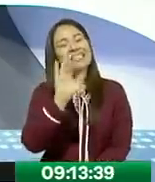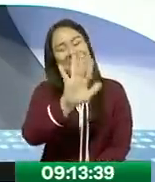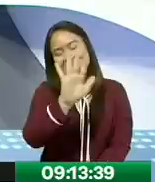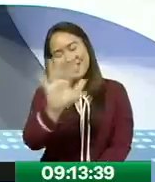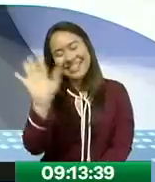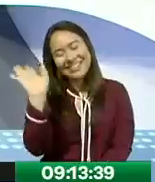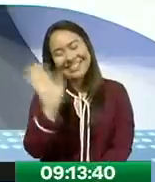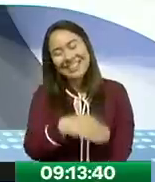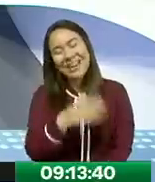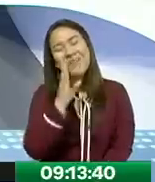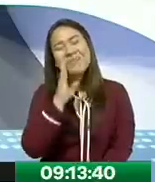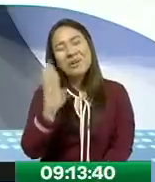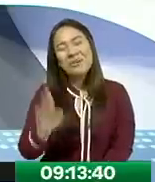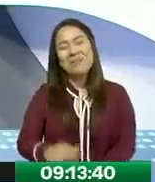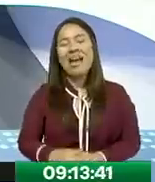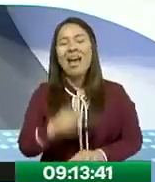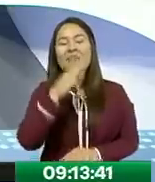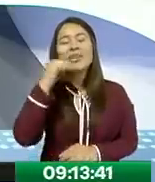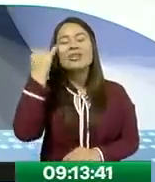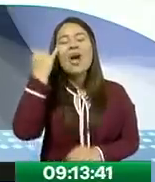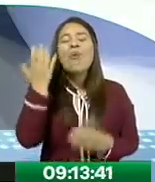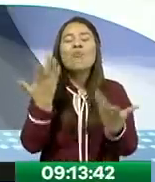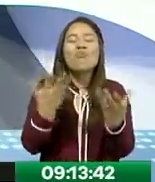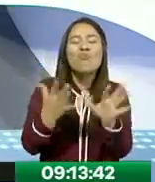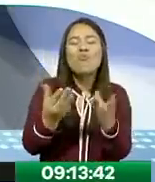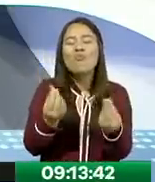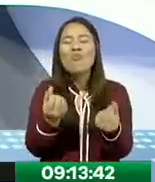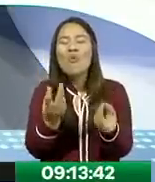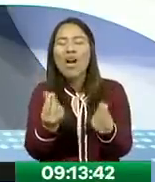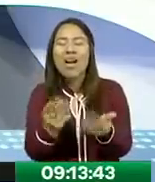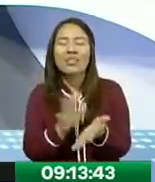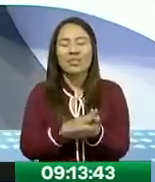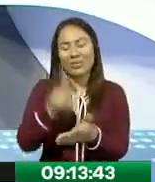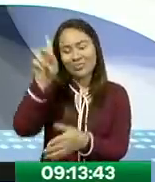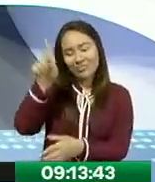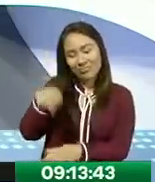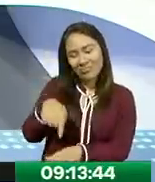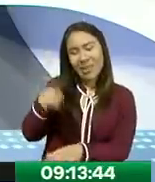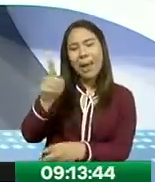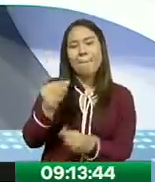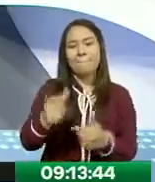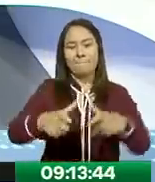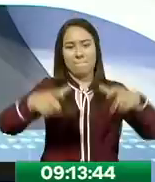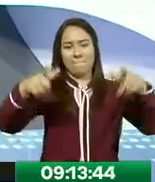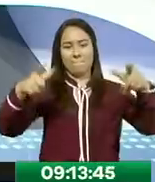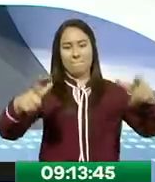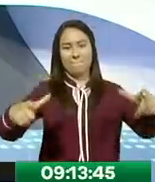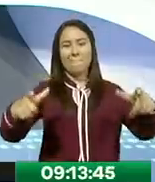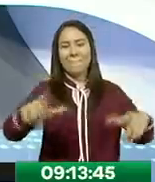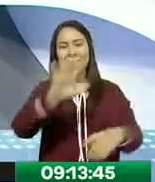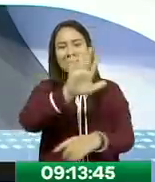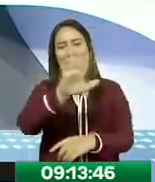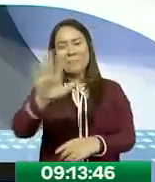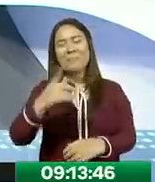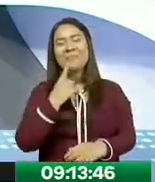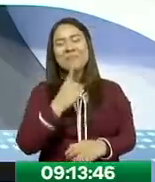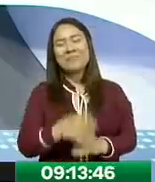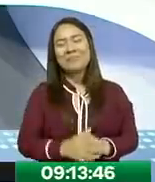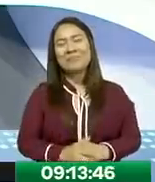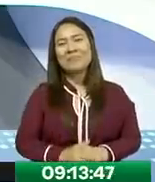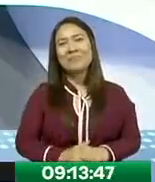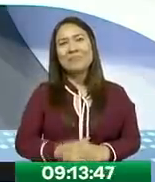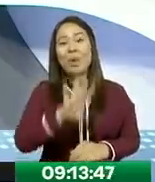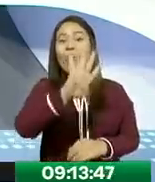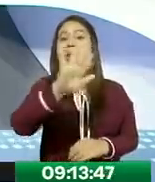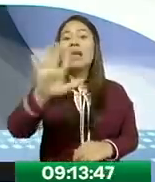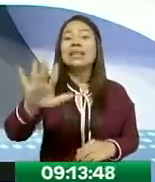libras. Hay de 45, de 55 libras me puede conseguir una tuca. Claro que no, tengo que conseguir, si acá tengo una. 45